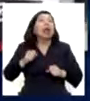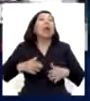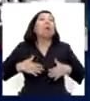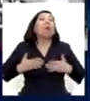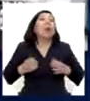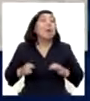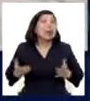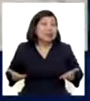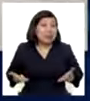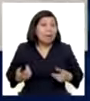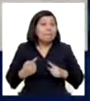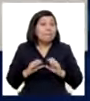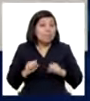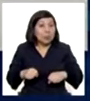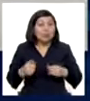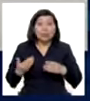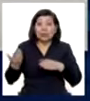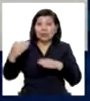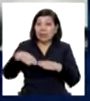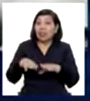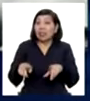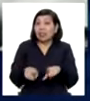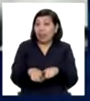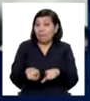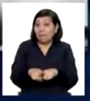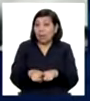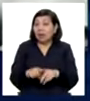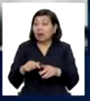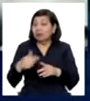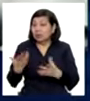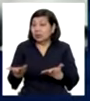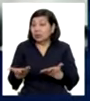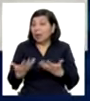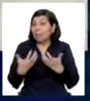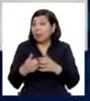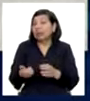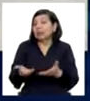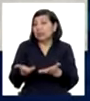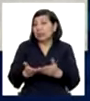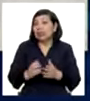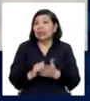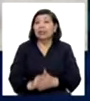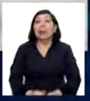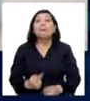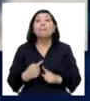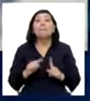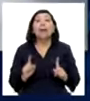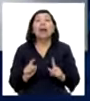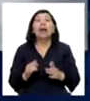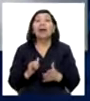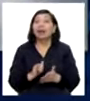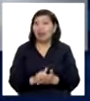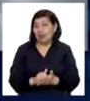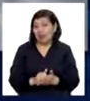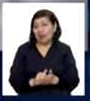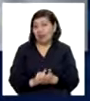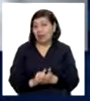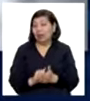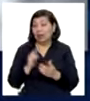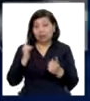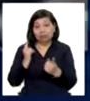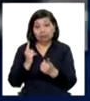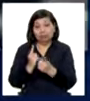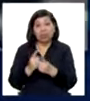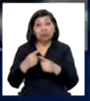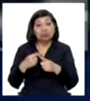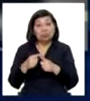podemos hacer para poder involucrar también a nuestros externos, a las empresas prestadoras, para lograr este